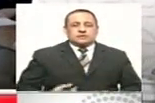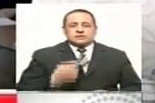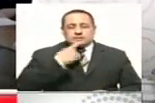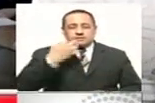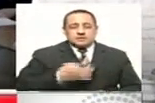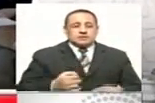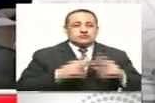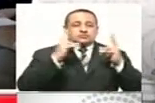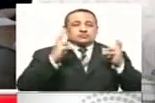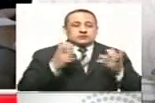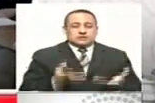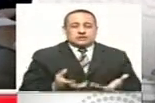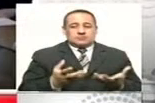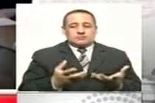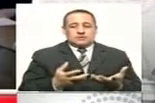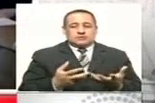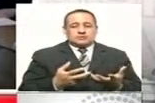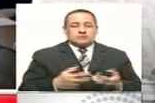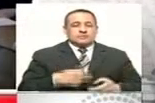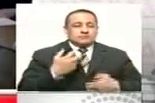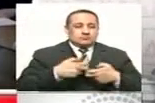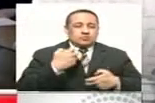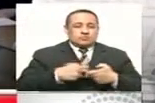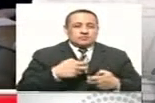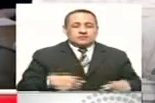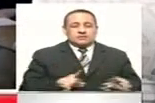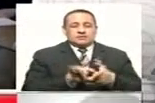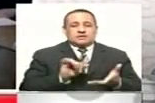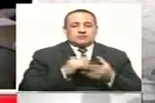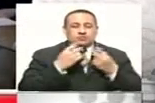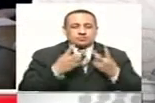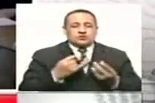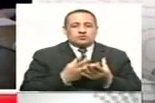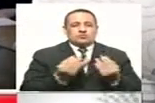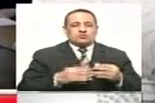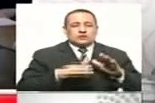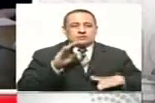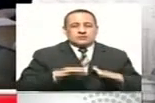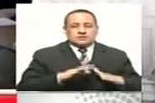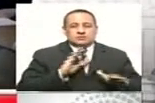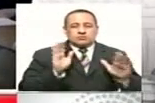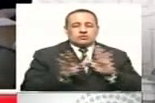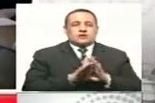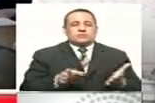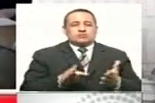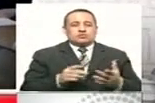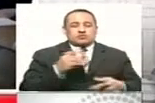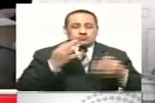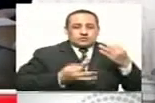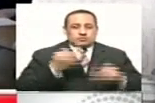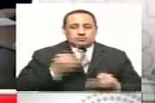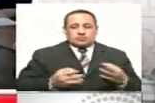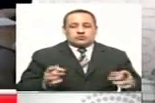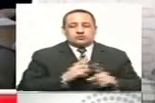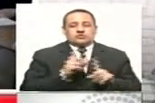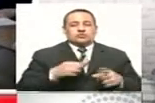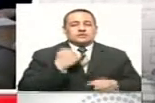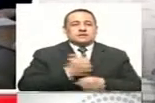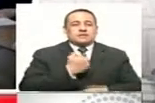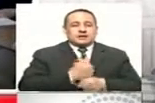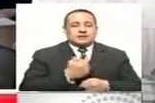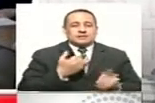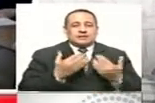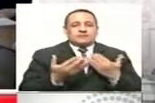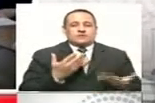un tema medular. Nos hemos dado cuenta que muchas veces los presupuestos no se ejecutan de la